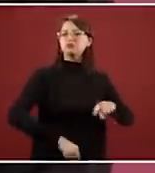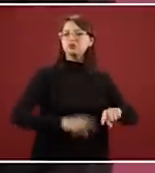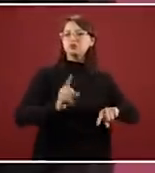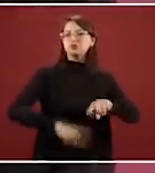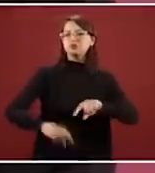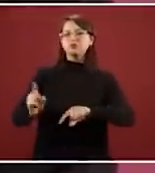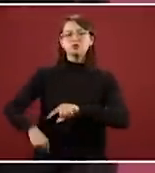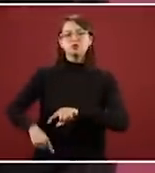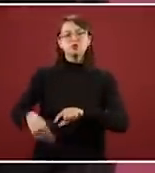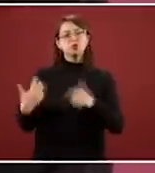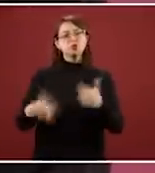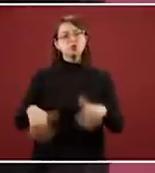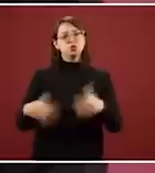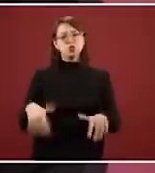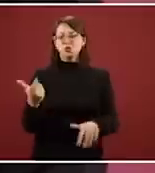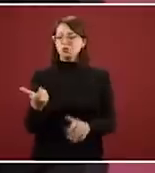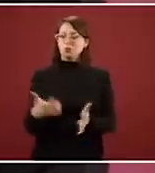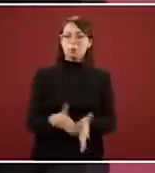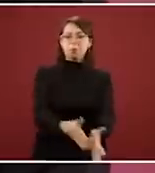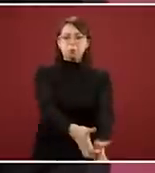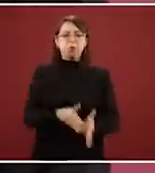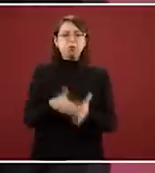se ahorra mucho dinero.